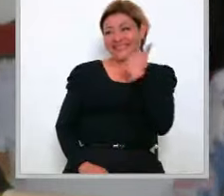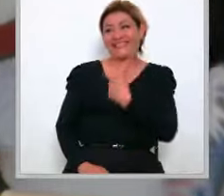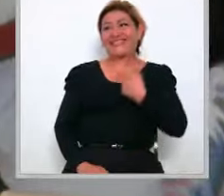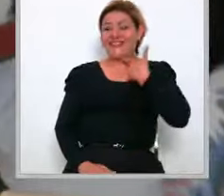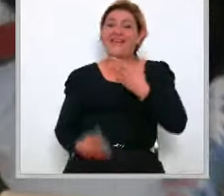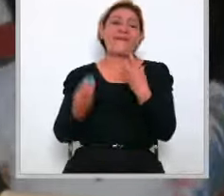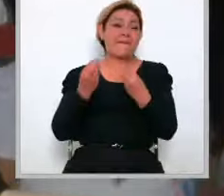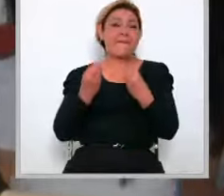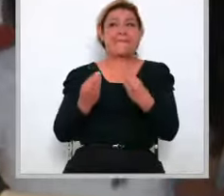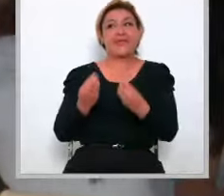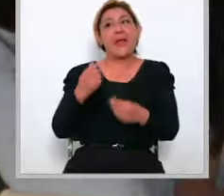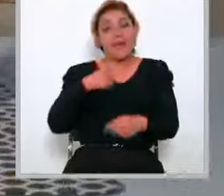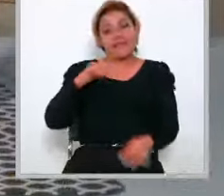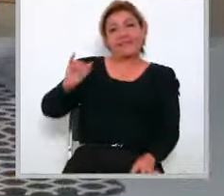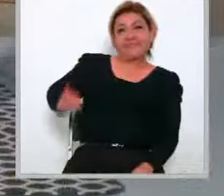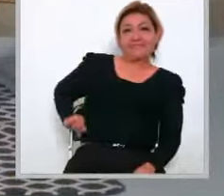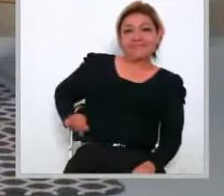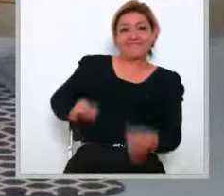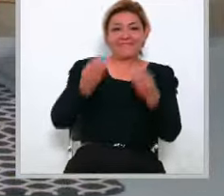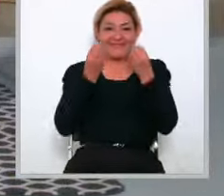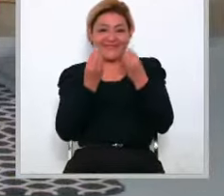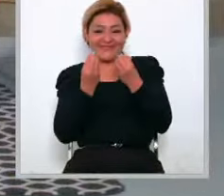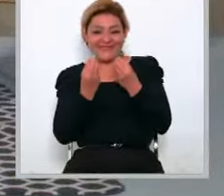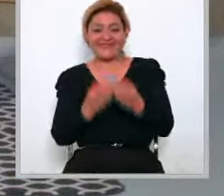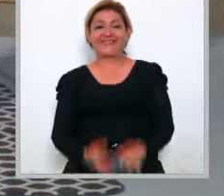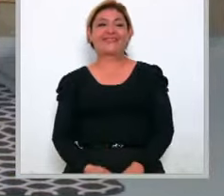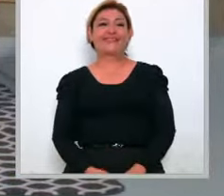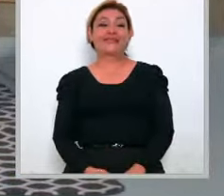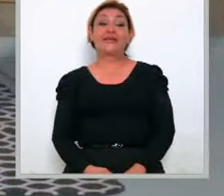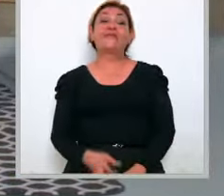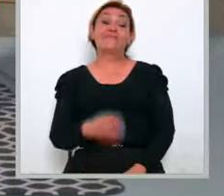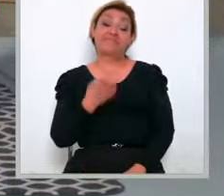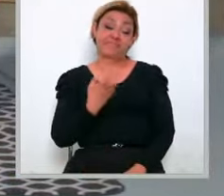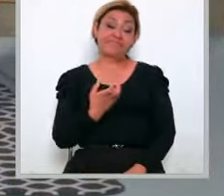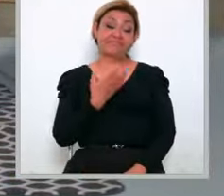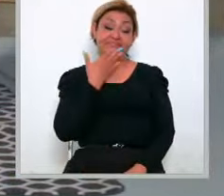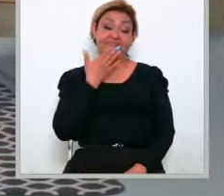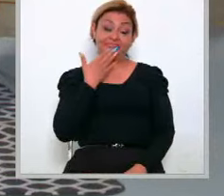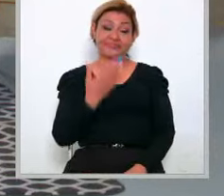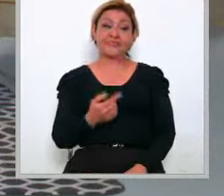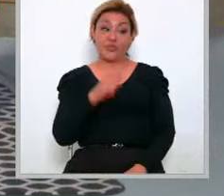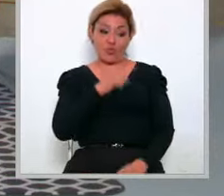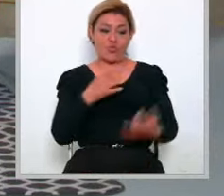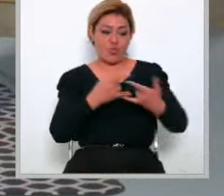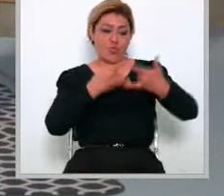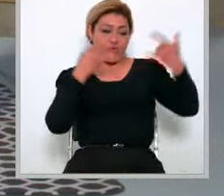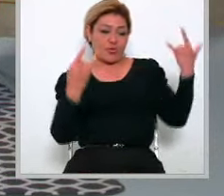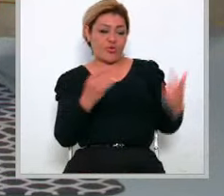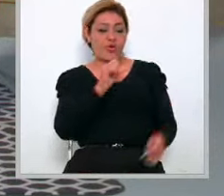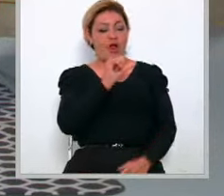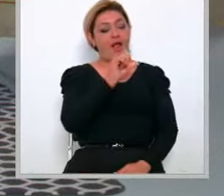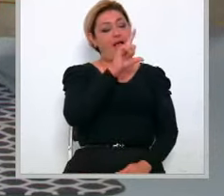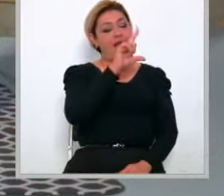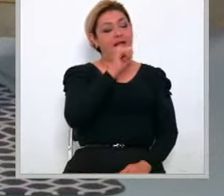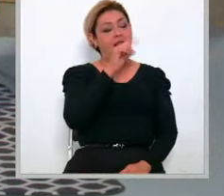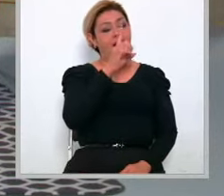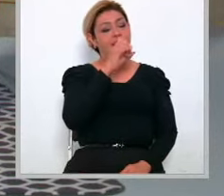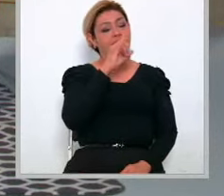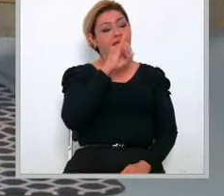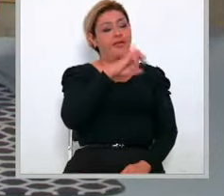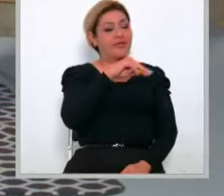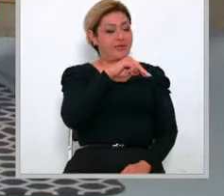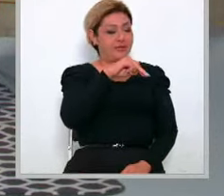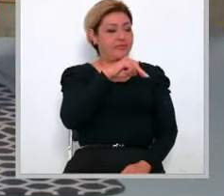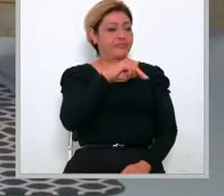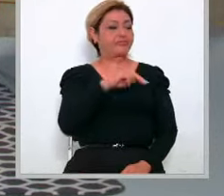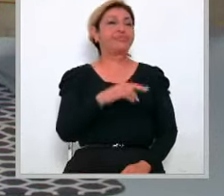interesante. Algo que nos tenemos que tener en cuenta es que tiene que existir un detonante para que a nosotros nos guste la lectura. Tenemos que encontrar